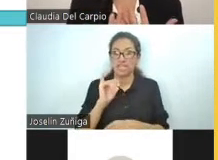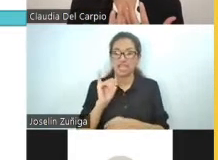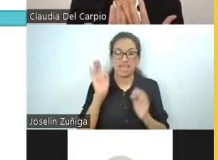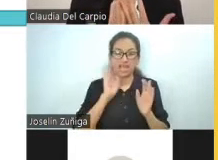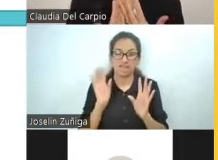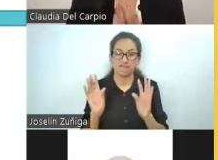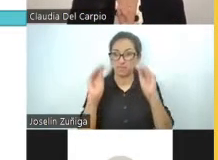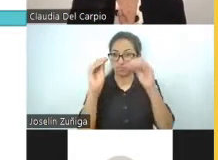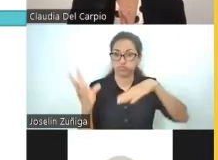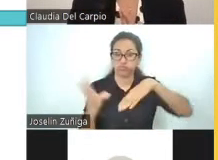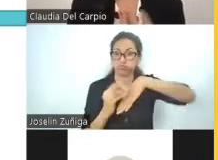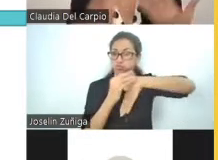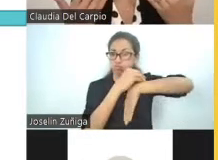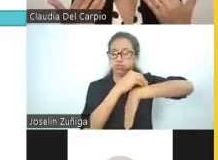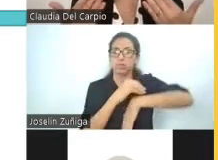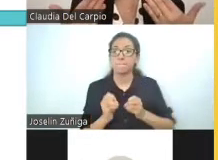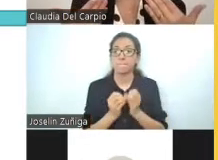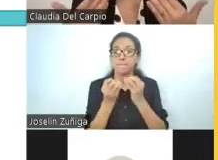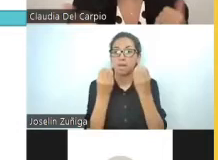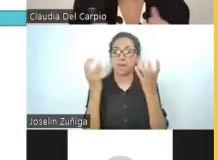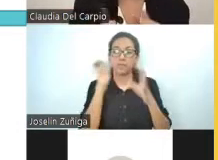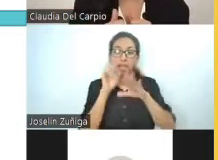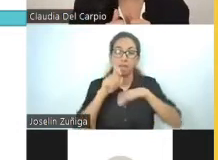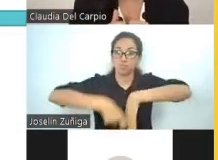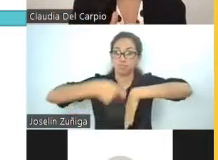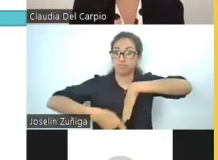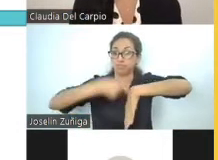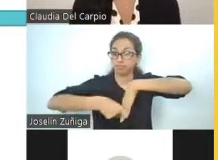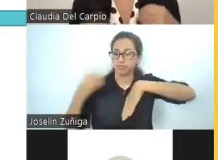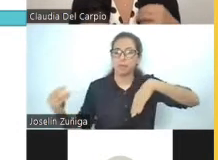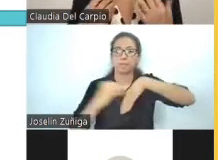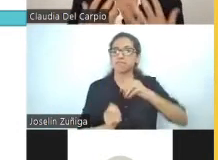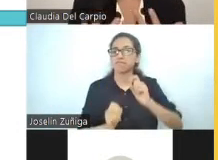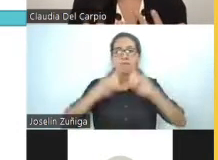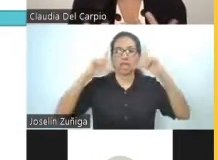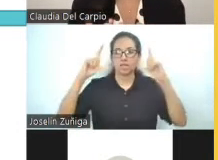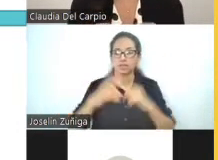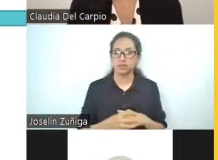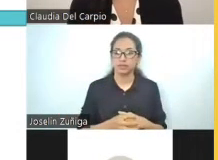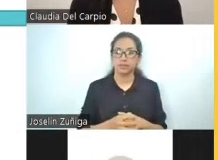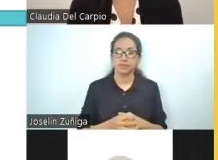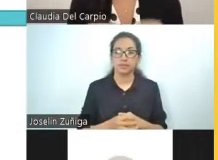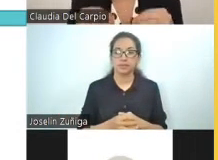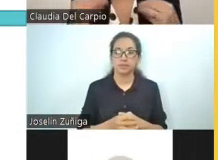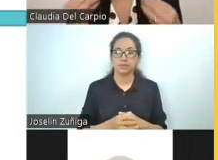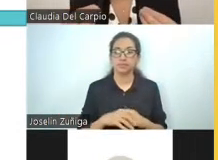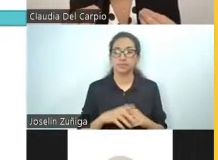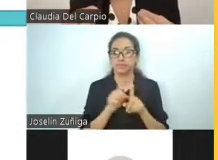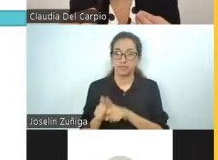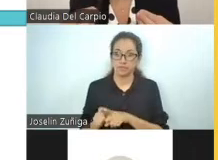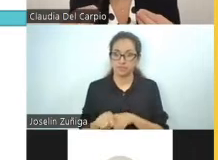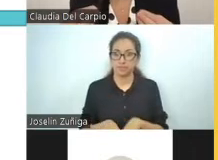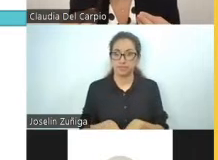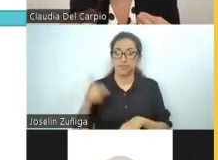transmisión sexual aumentan por las prácticas de la depilación. Y además, la misma